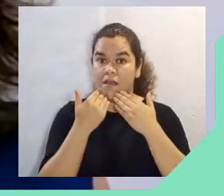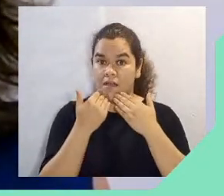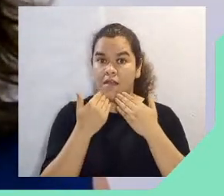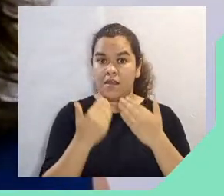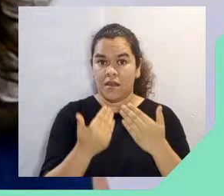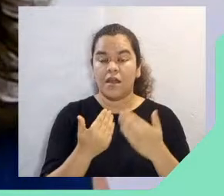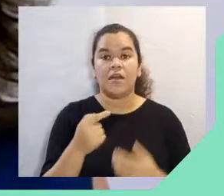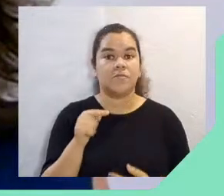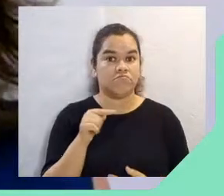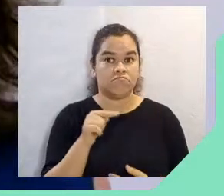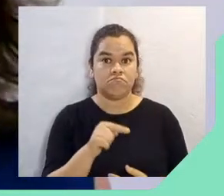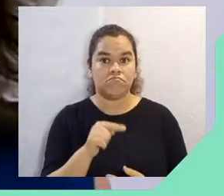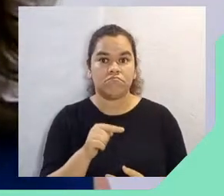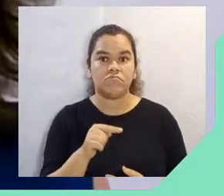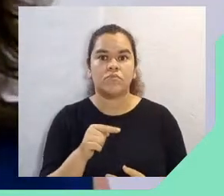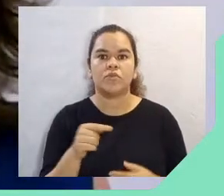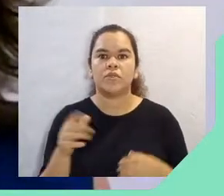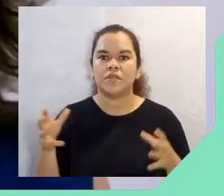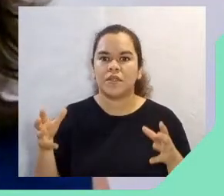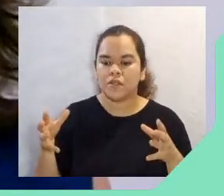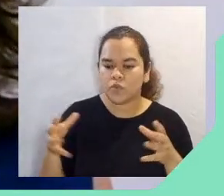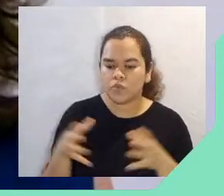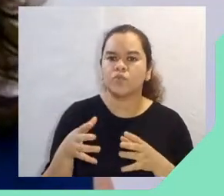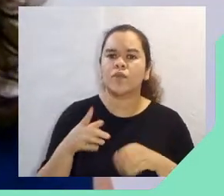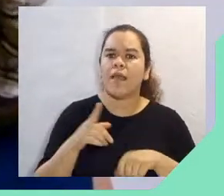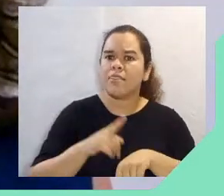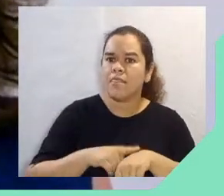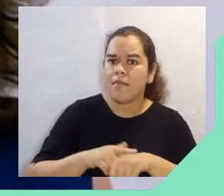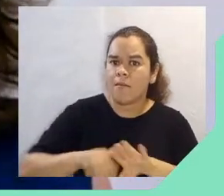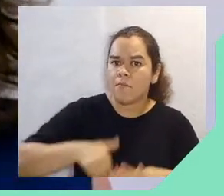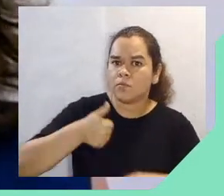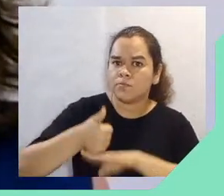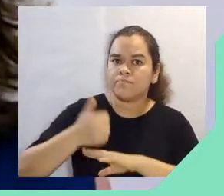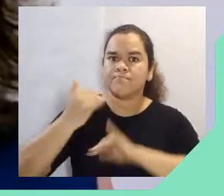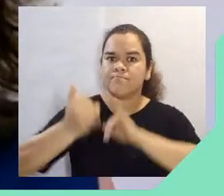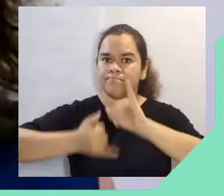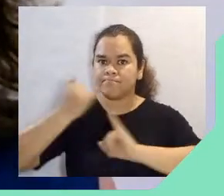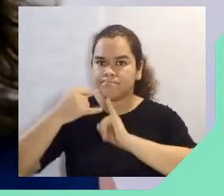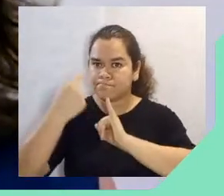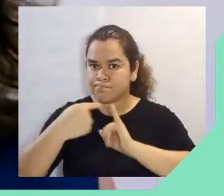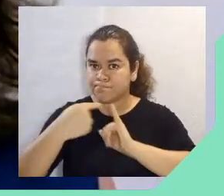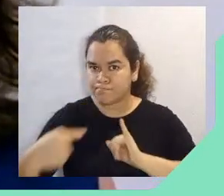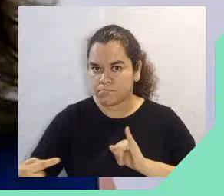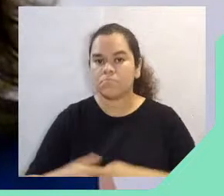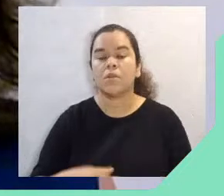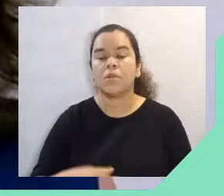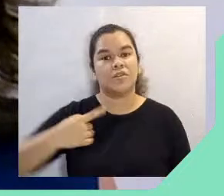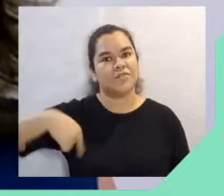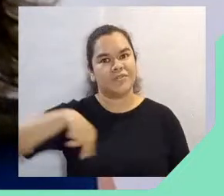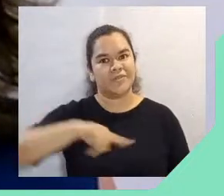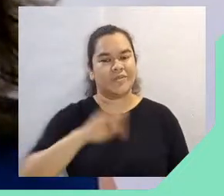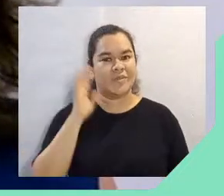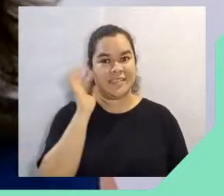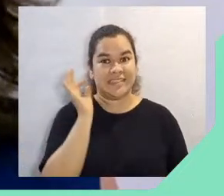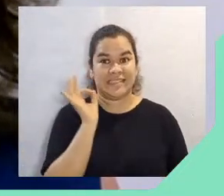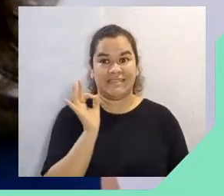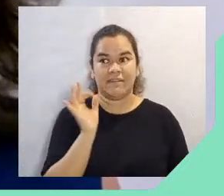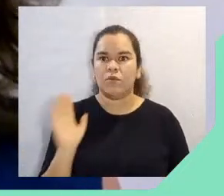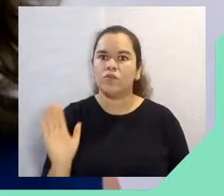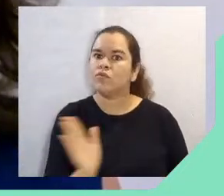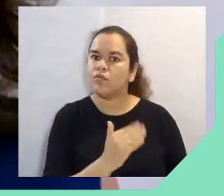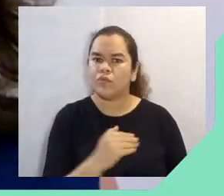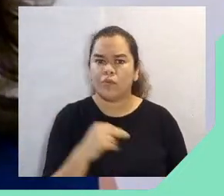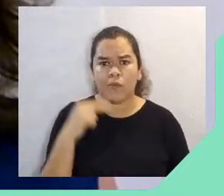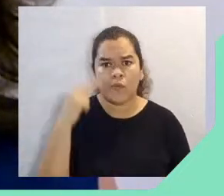Gracias por el tiempo, por la dedicación, por el compromiso. sabemos que estamos todos muy ocupados, que